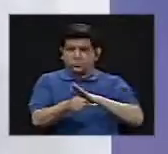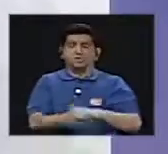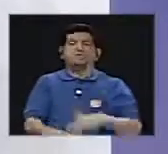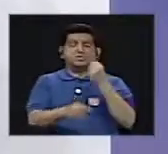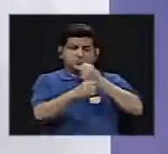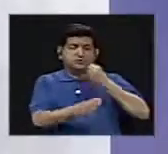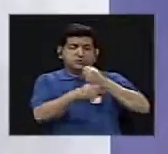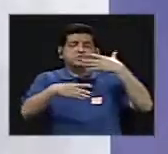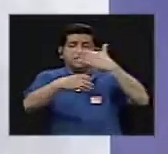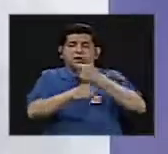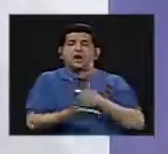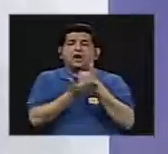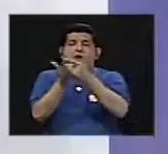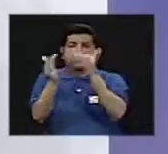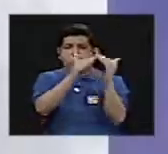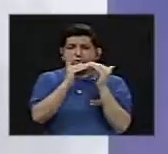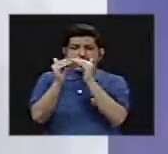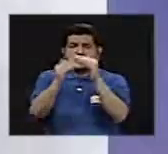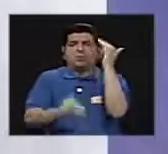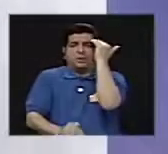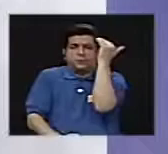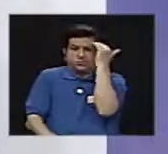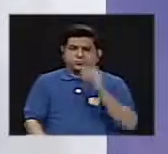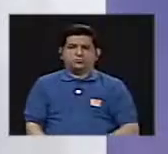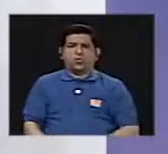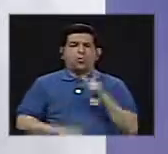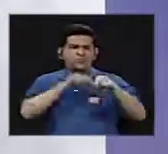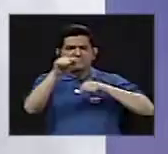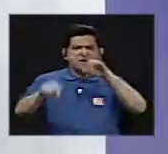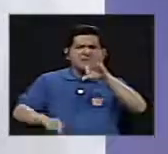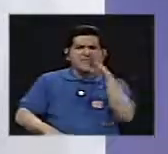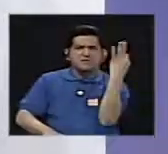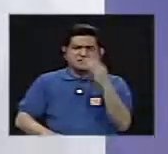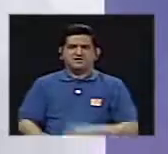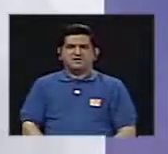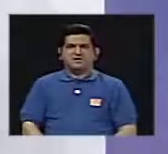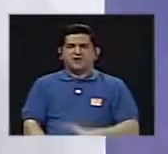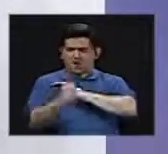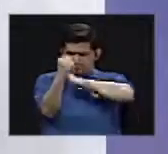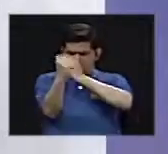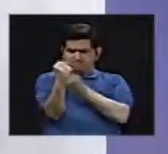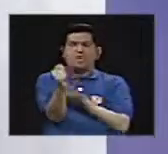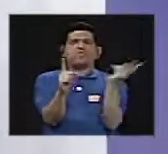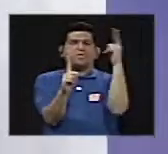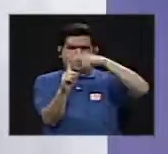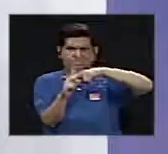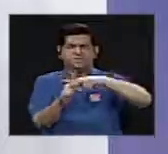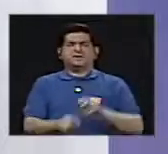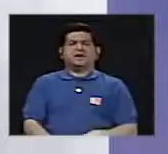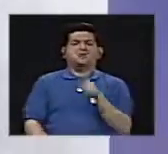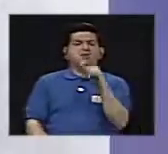hacemos ayude a una población más consciente, más crítica, más empoderada